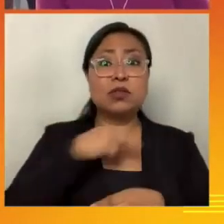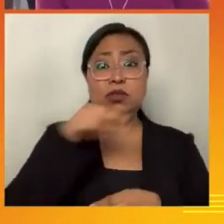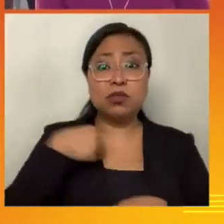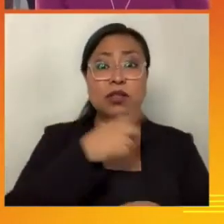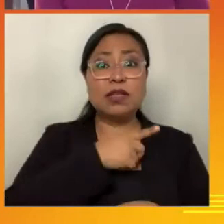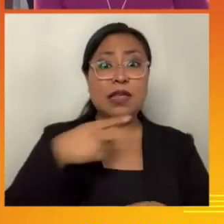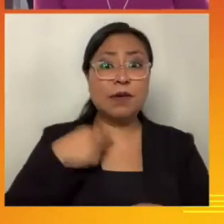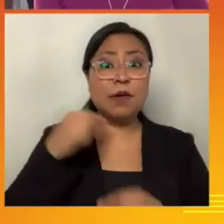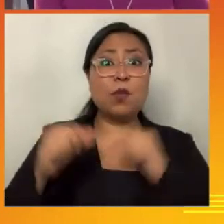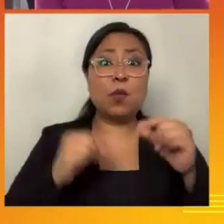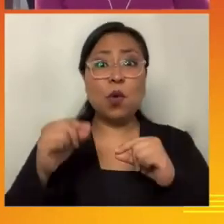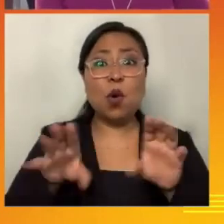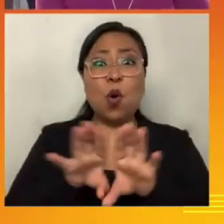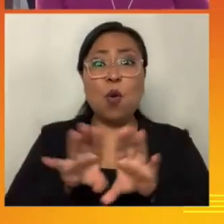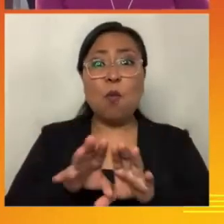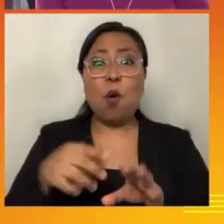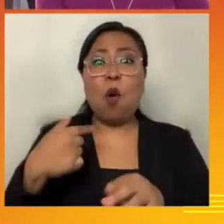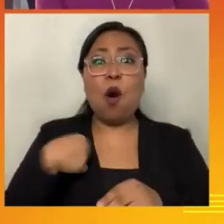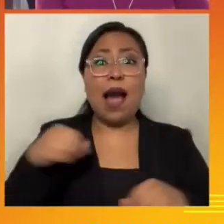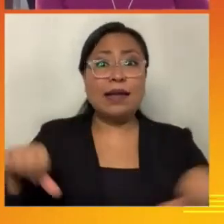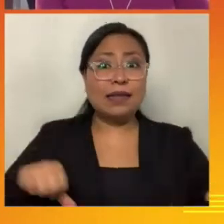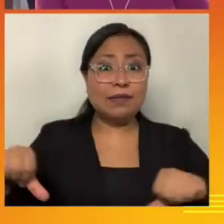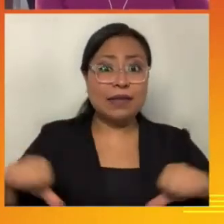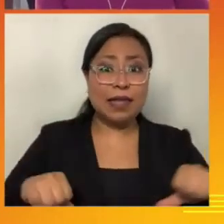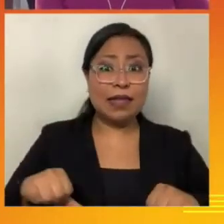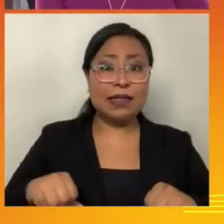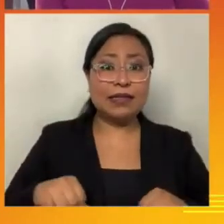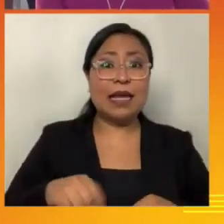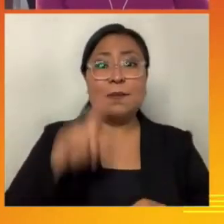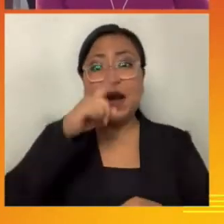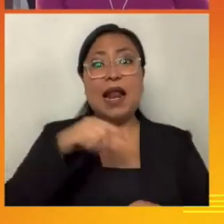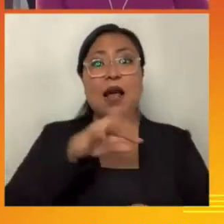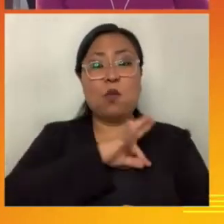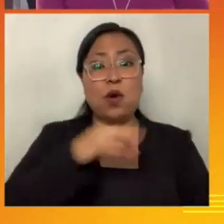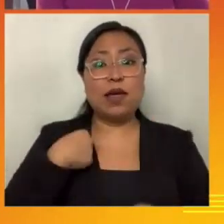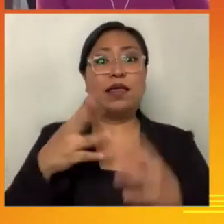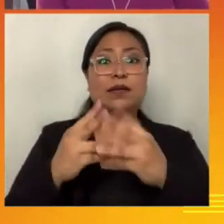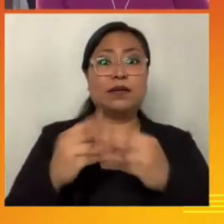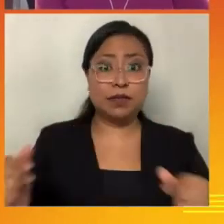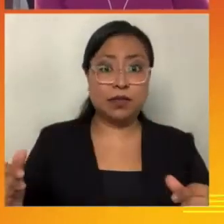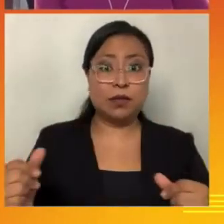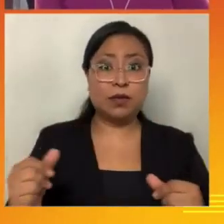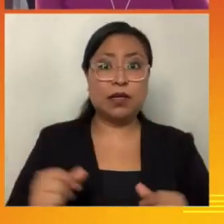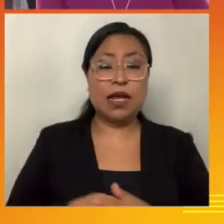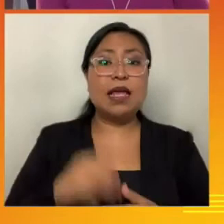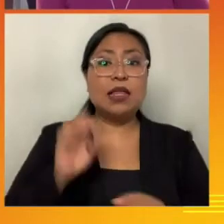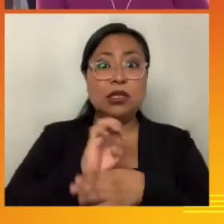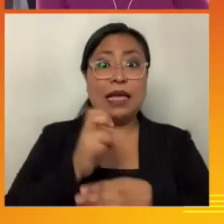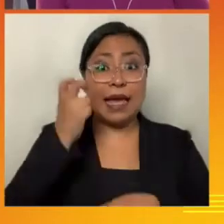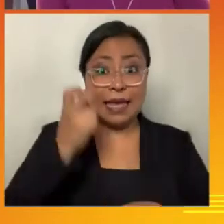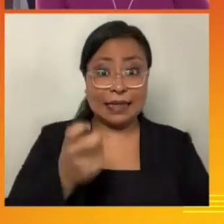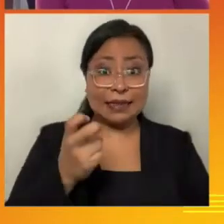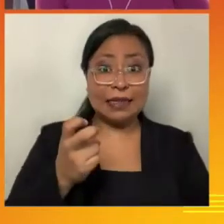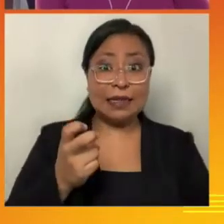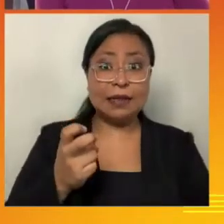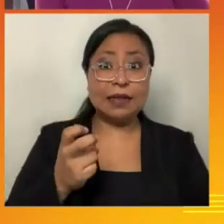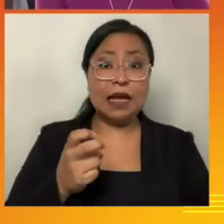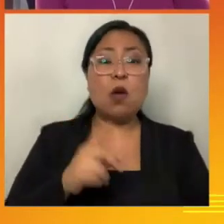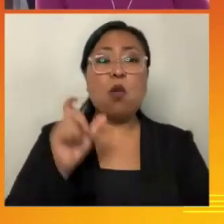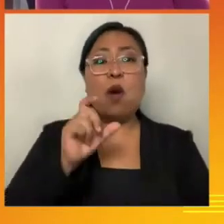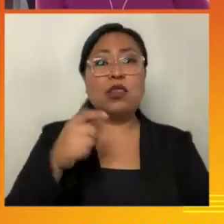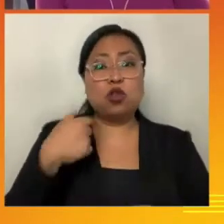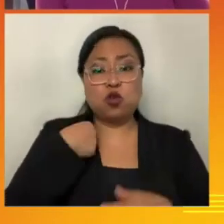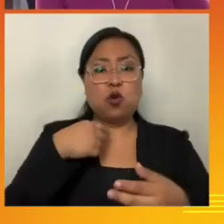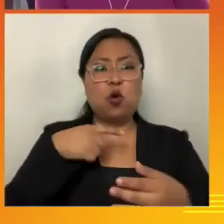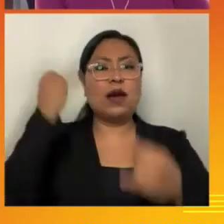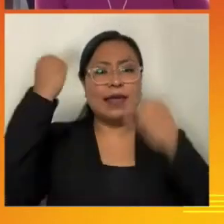esto para poder sacar todo. Y esto a largo plazo, tal vez si no se realiza con una buena